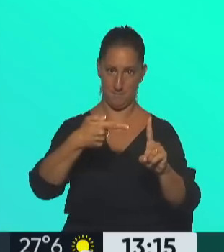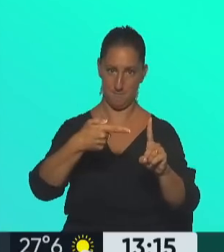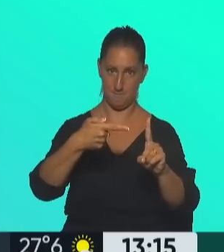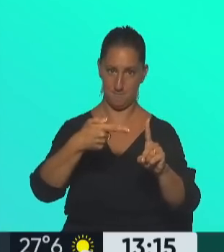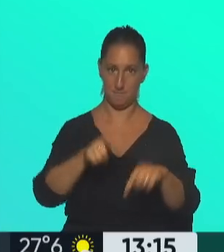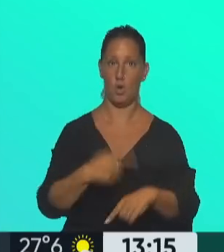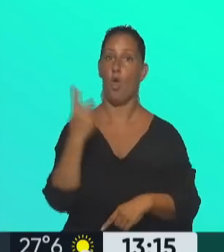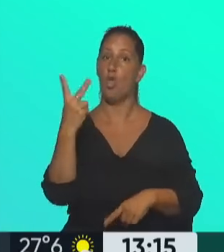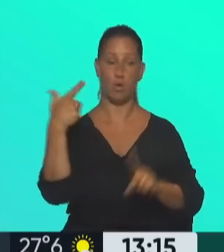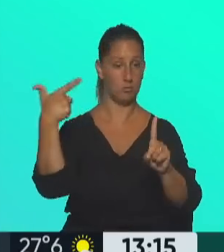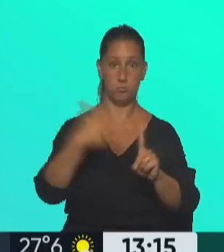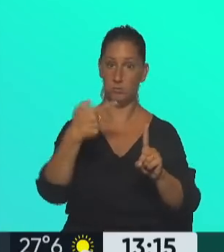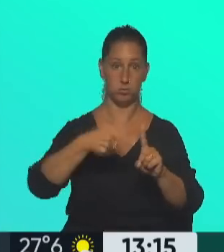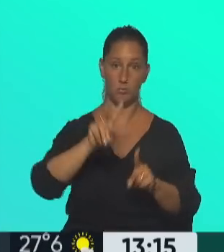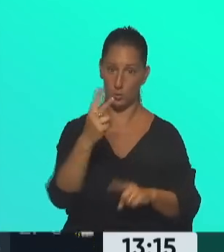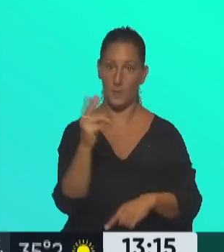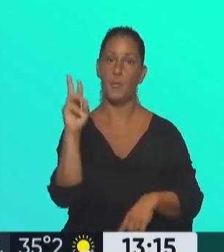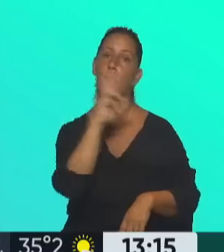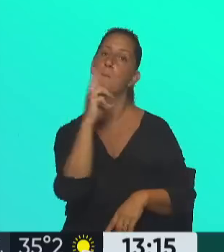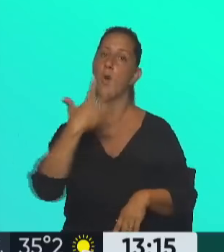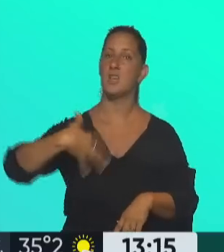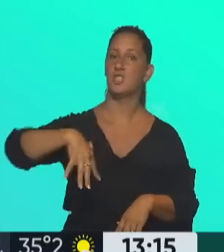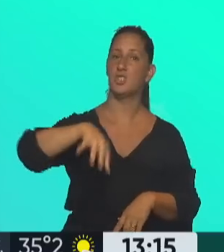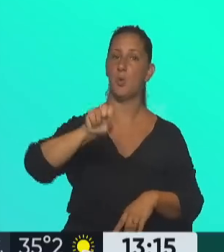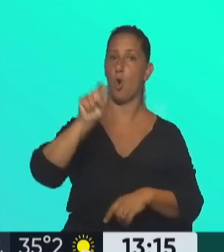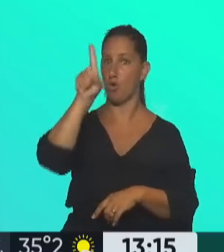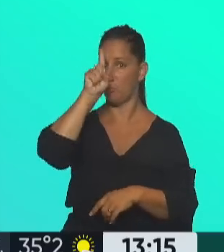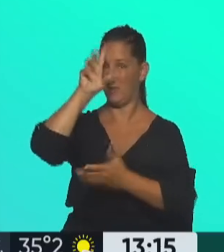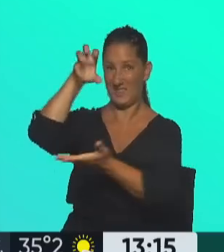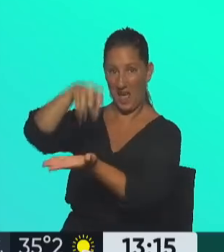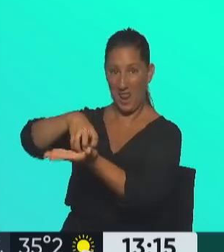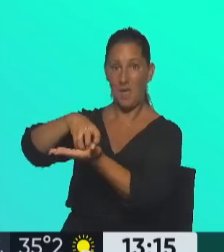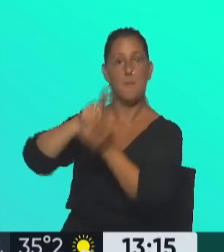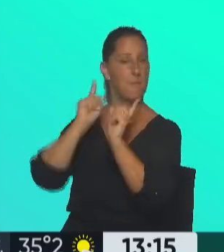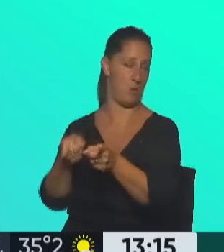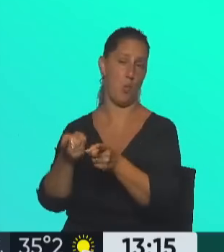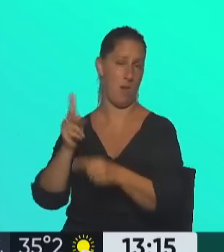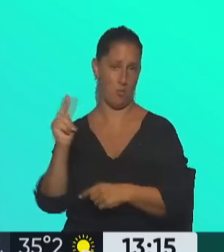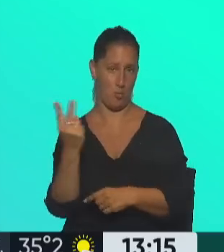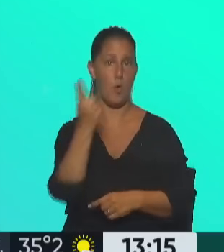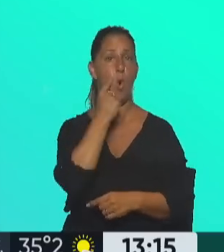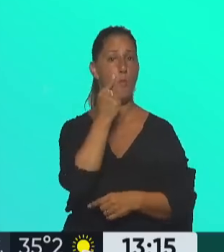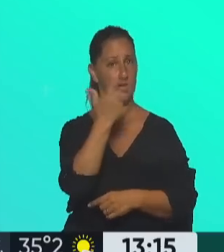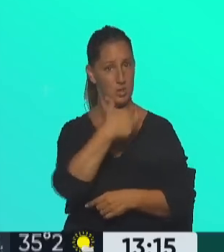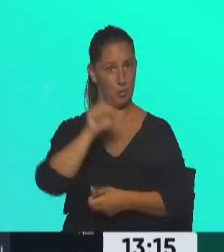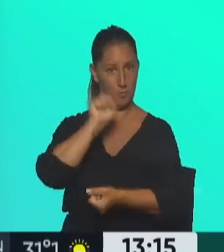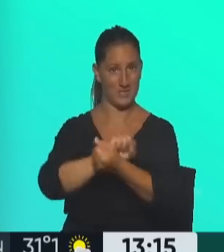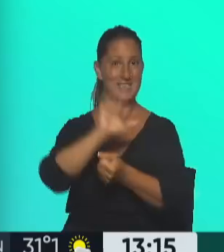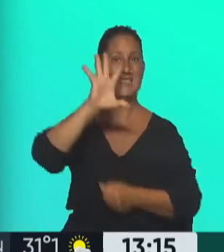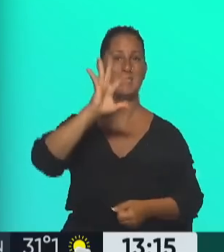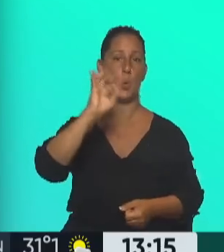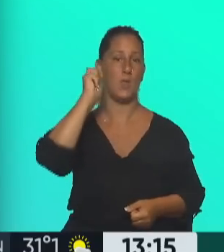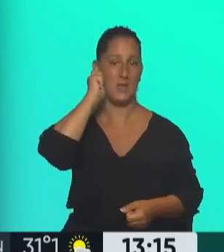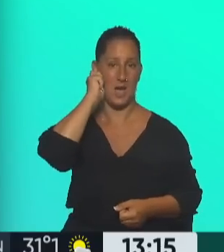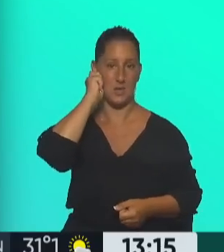letales exactamente la mujer fue trasladada a un centro de salud pero falleció Lo cierto es que hay un hombre detenido un hombre de 50 años